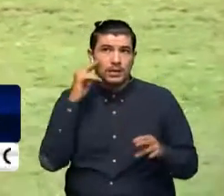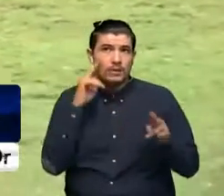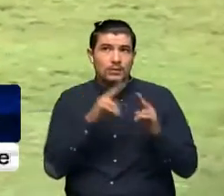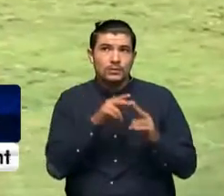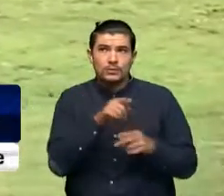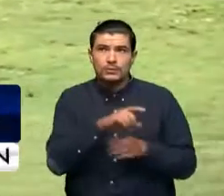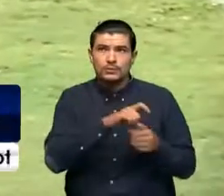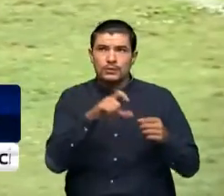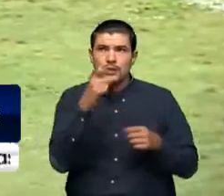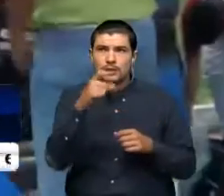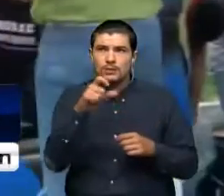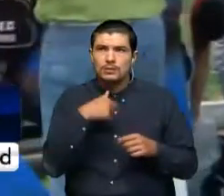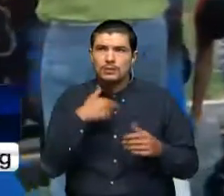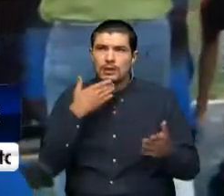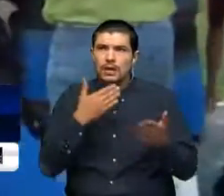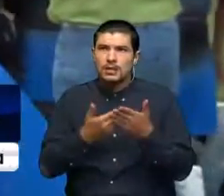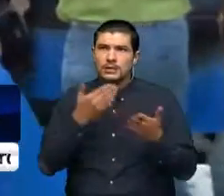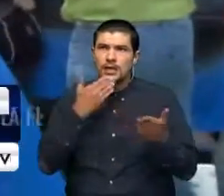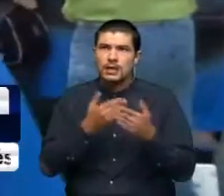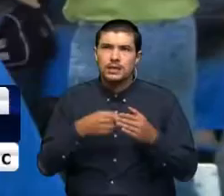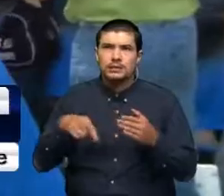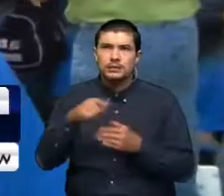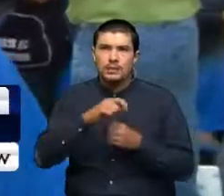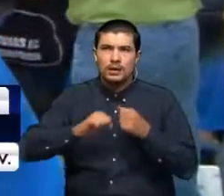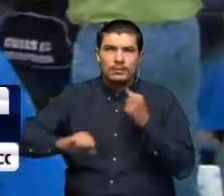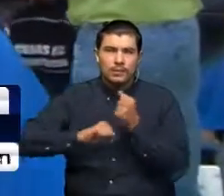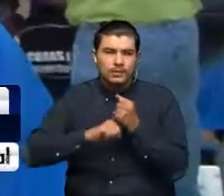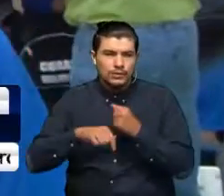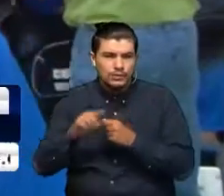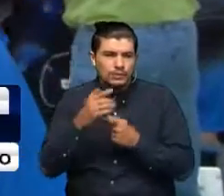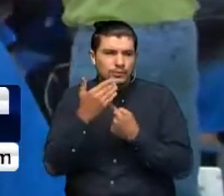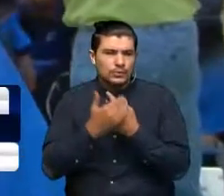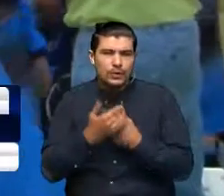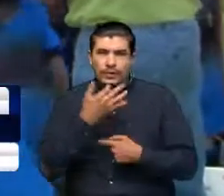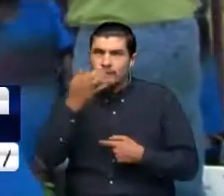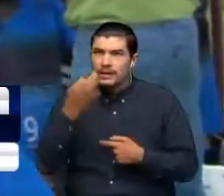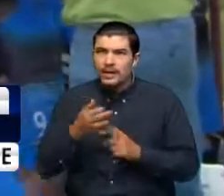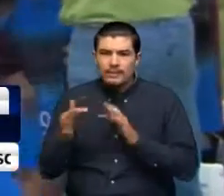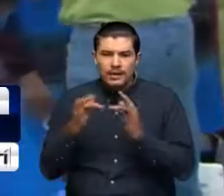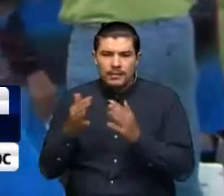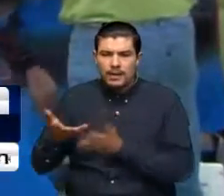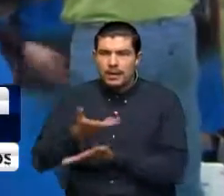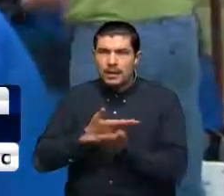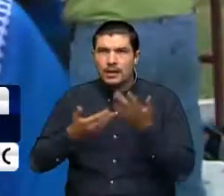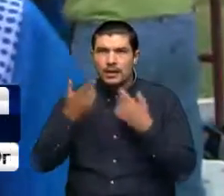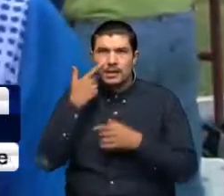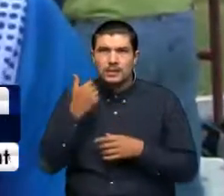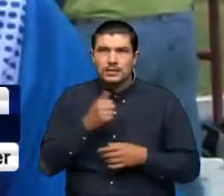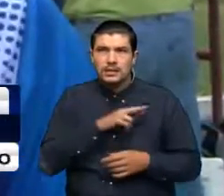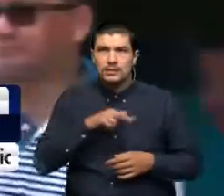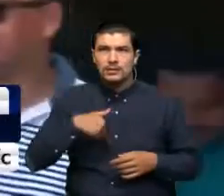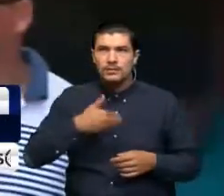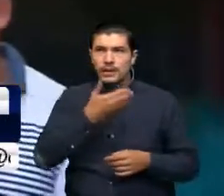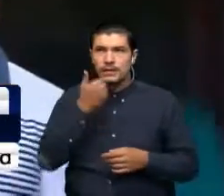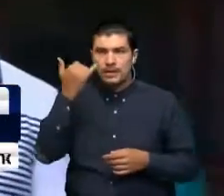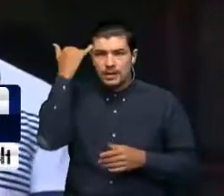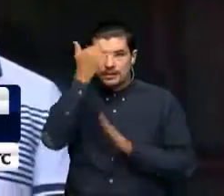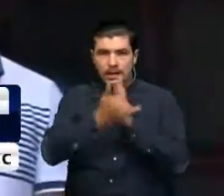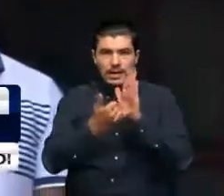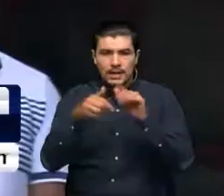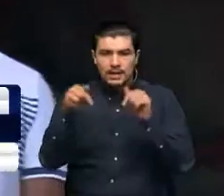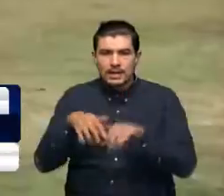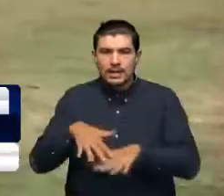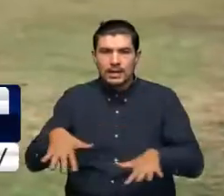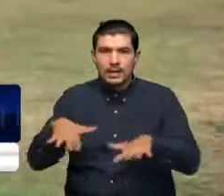totales a la gente de cúcuta su cariño su acogida su calor increíble nos trataron increíbles genial nos vamos con la mejor edad con la mejor imagen con el